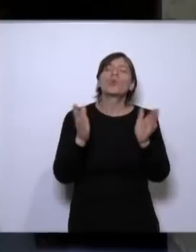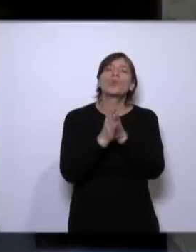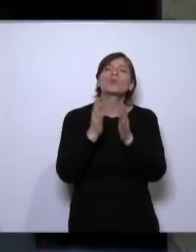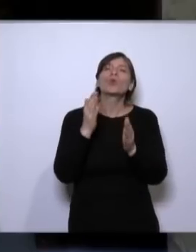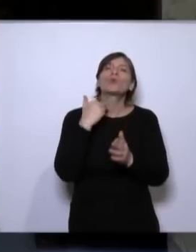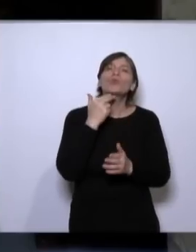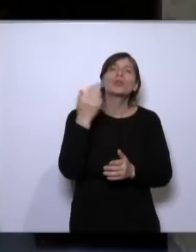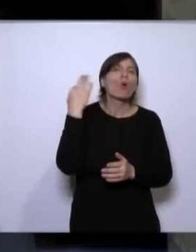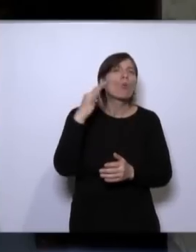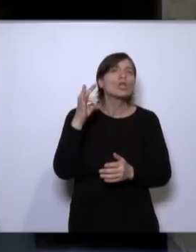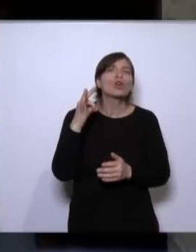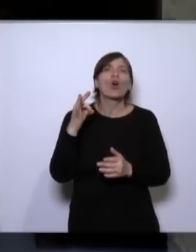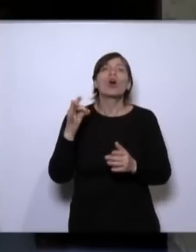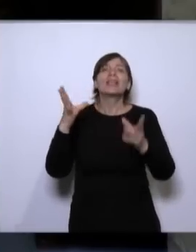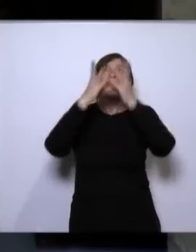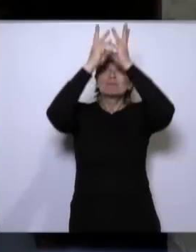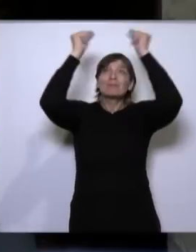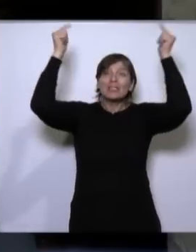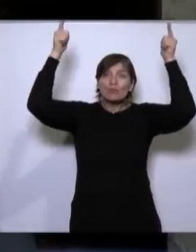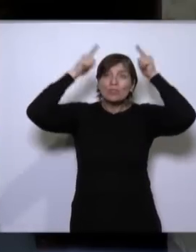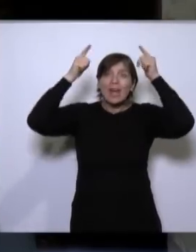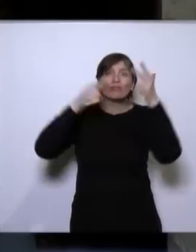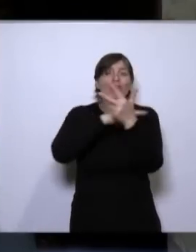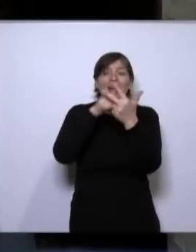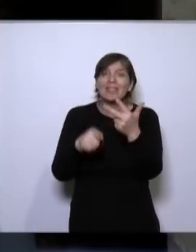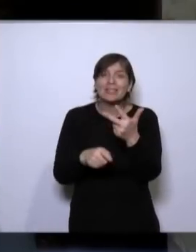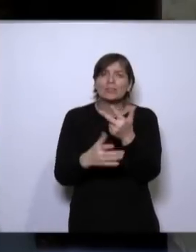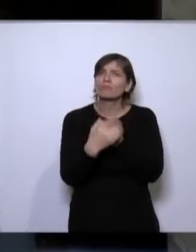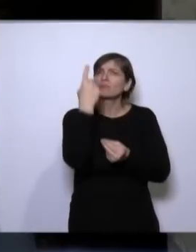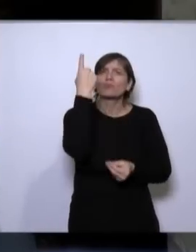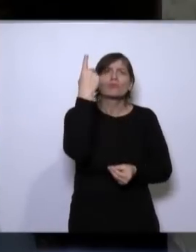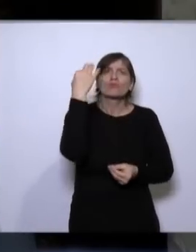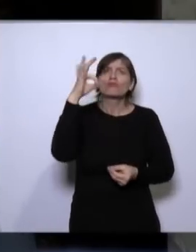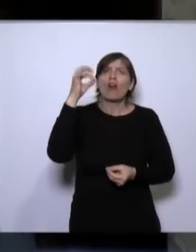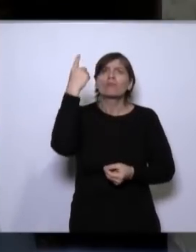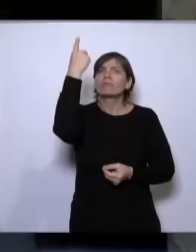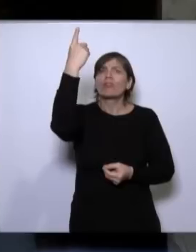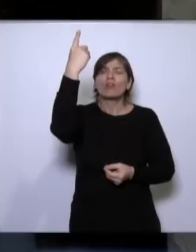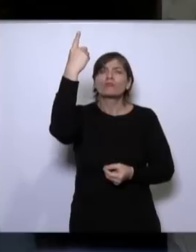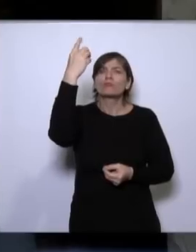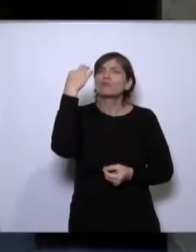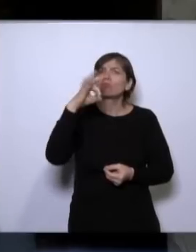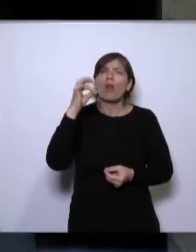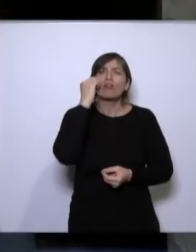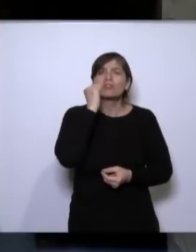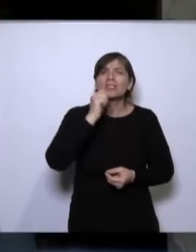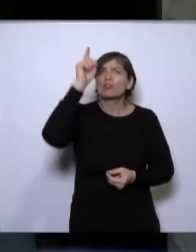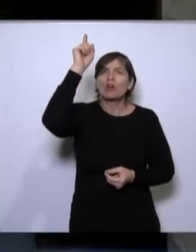Hijo unigénito y el Espíritu Santo eres un solo Dios, un solo